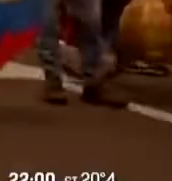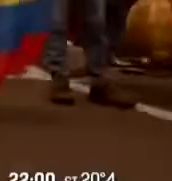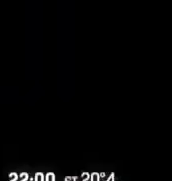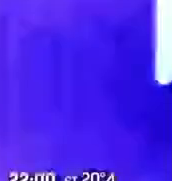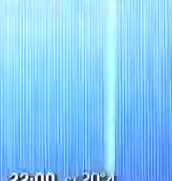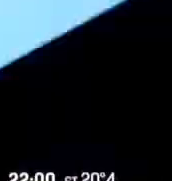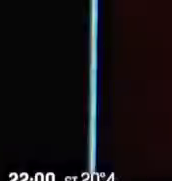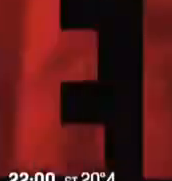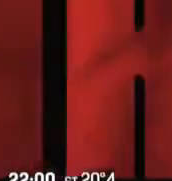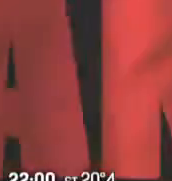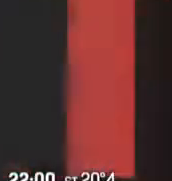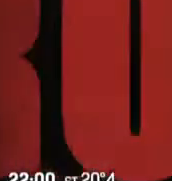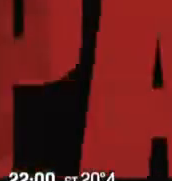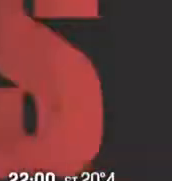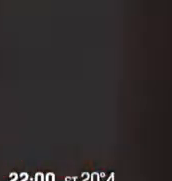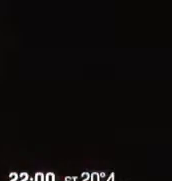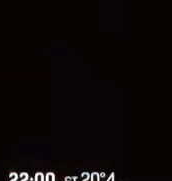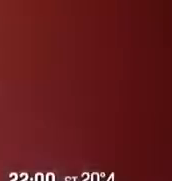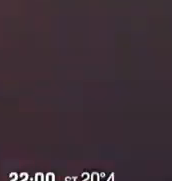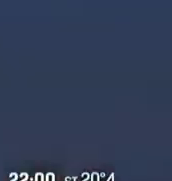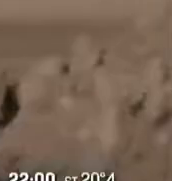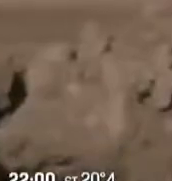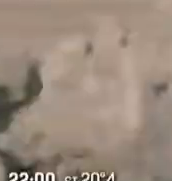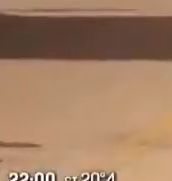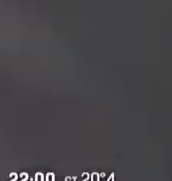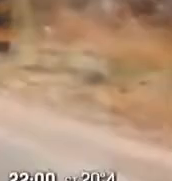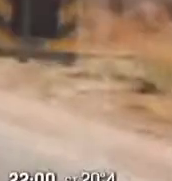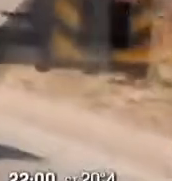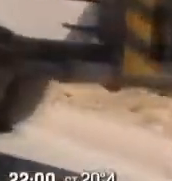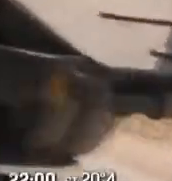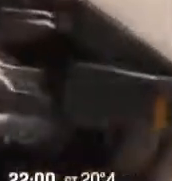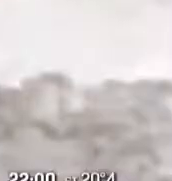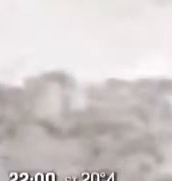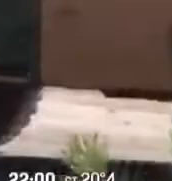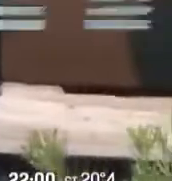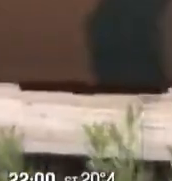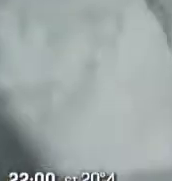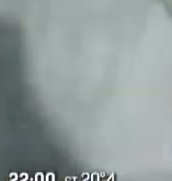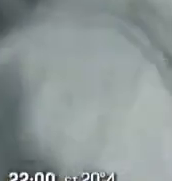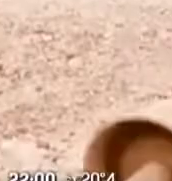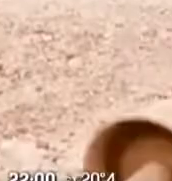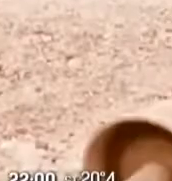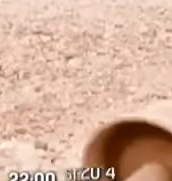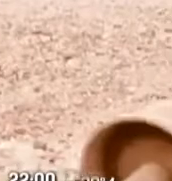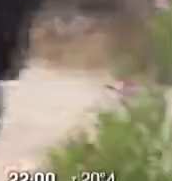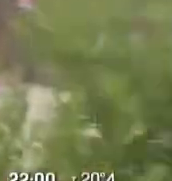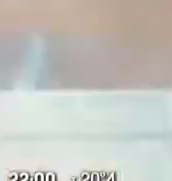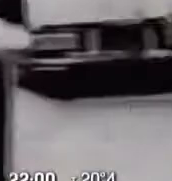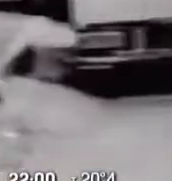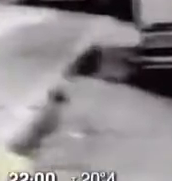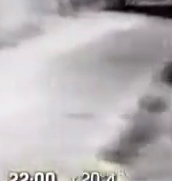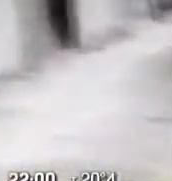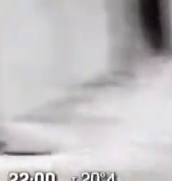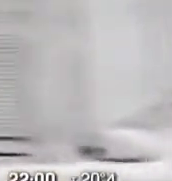combustible. Estados Unidos comenzó el lunes a retirar sus tropas desplegadas en el norte de Siria y zonas cercanas a la frontera